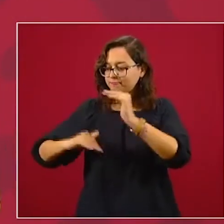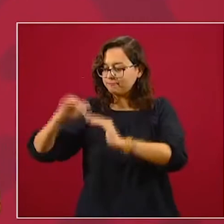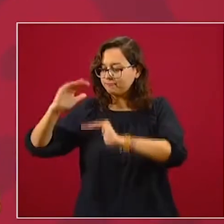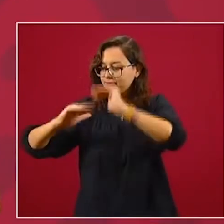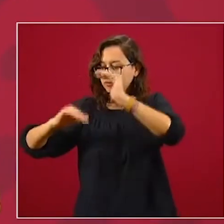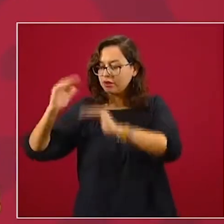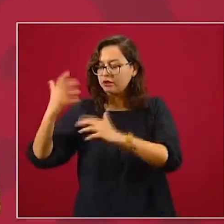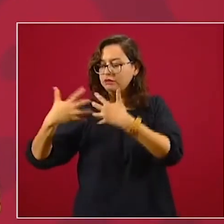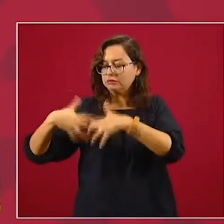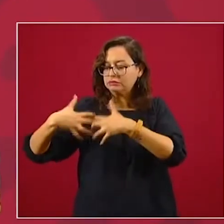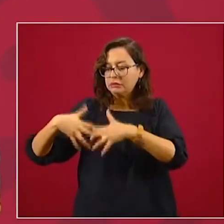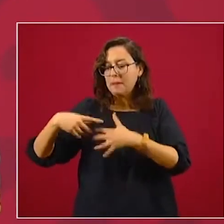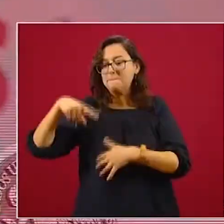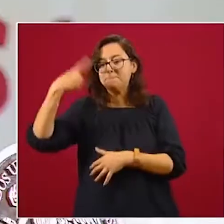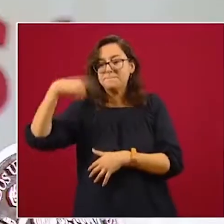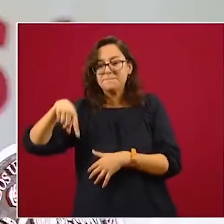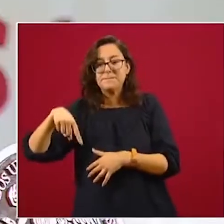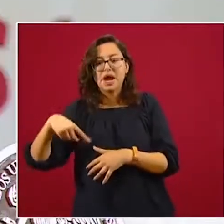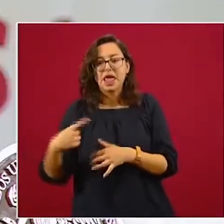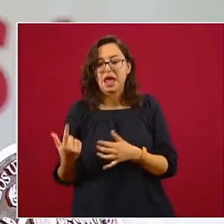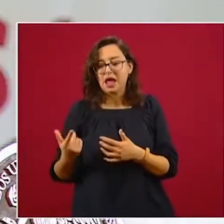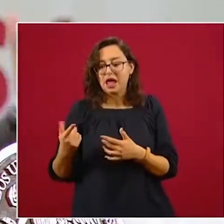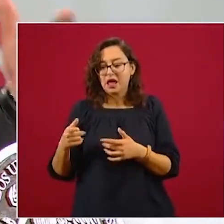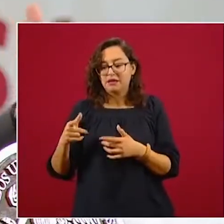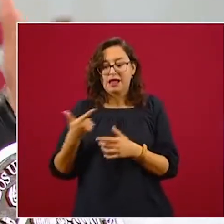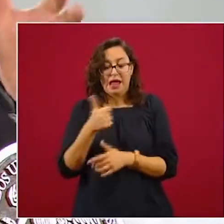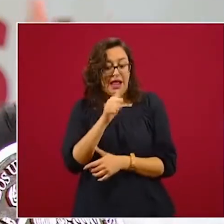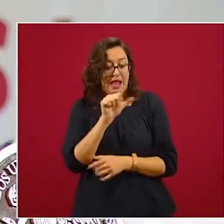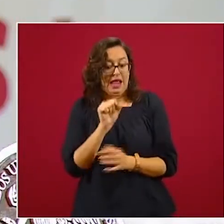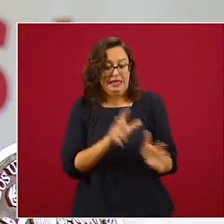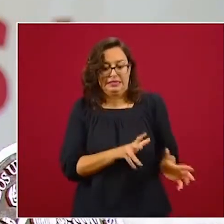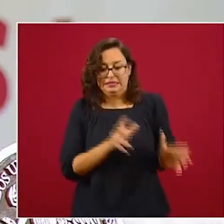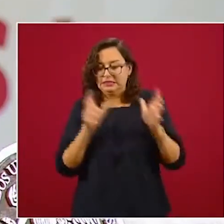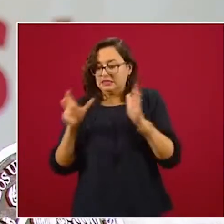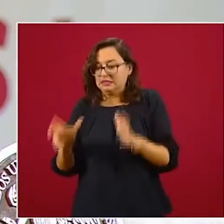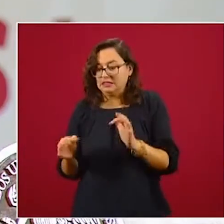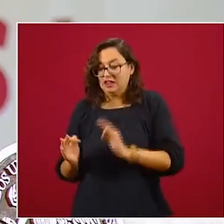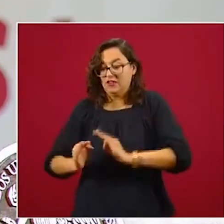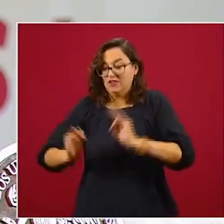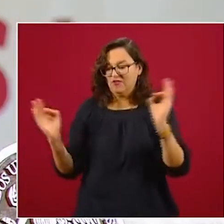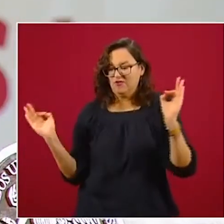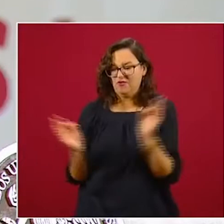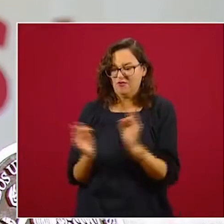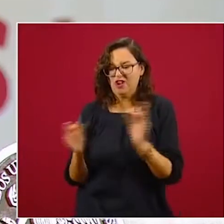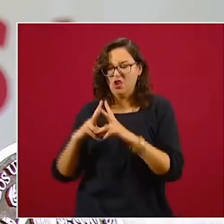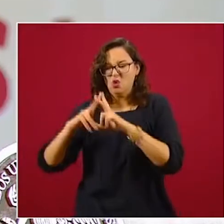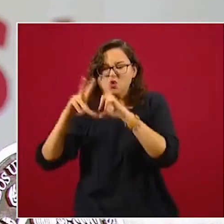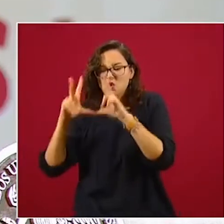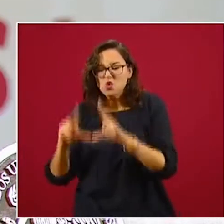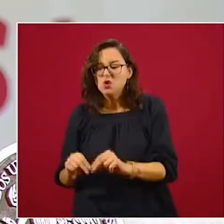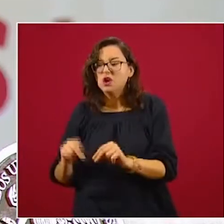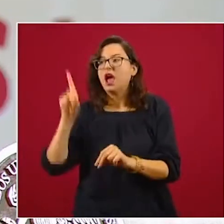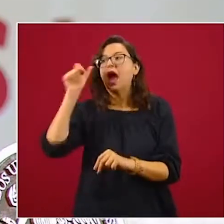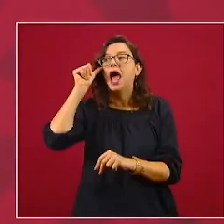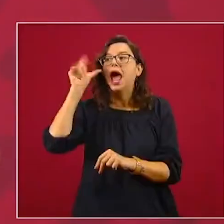hacia este gas que tenemos de exceso